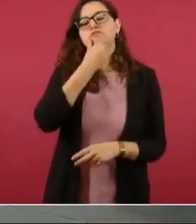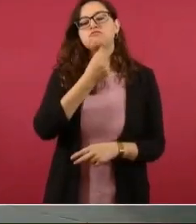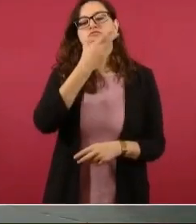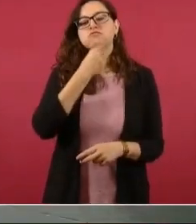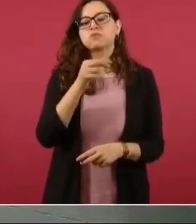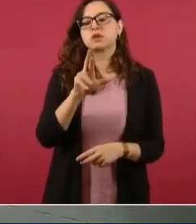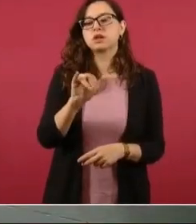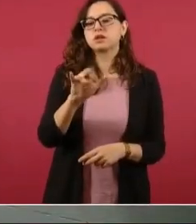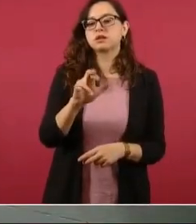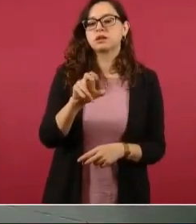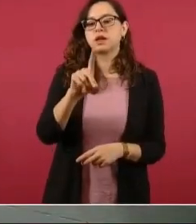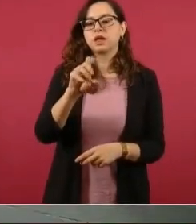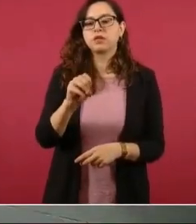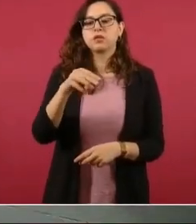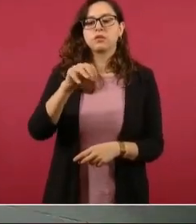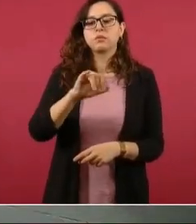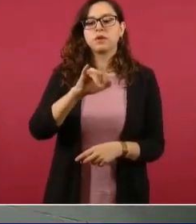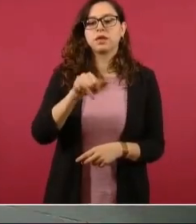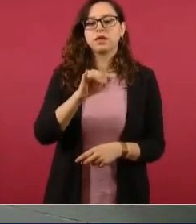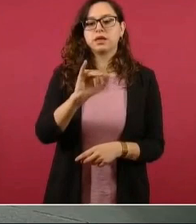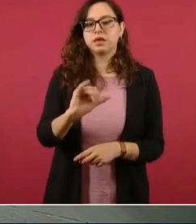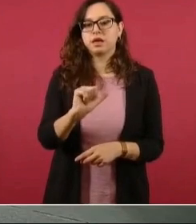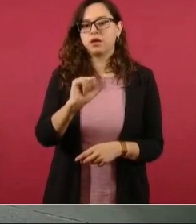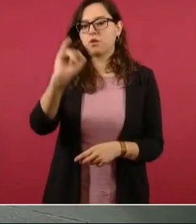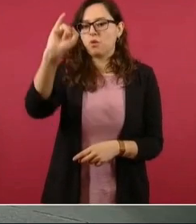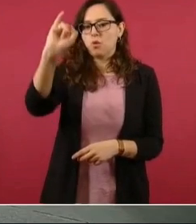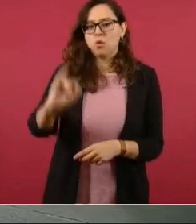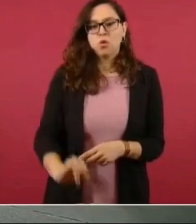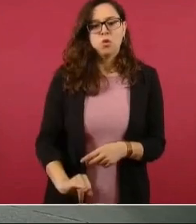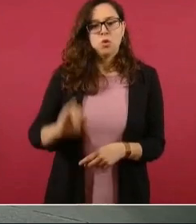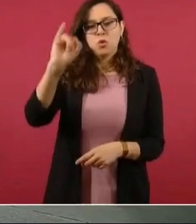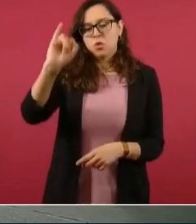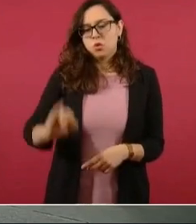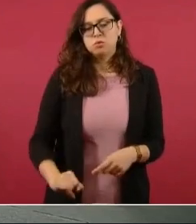Ricardo Mejía, como lo hace todos los jueves.